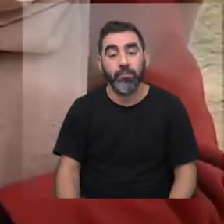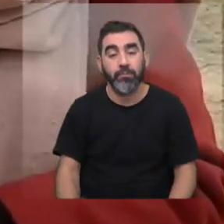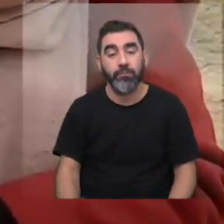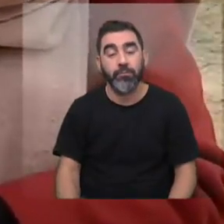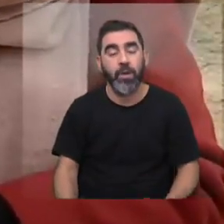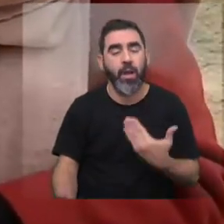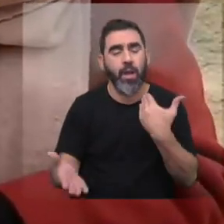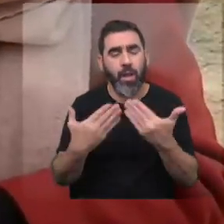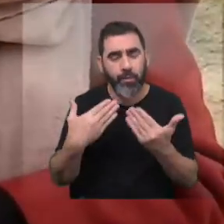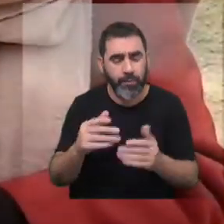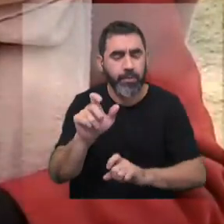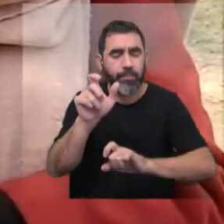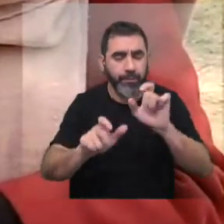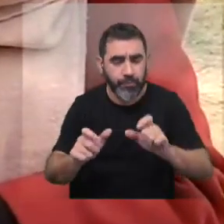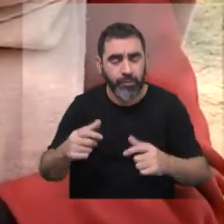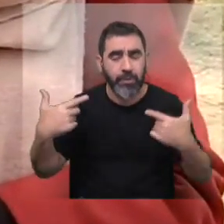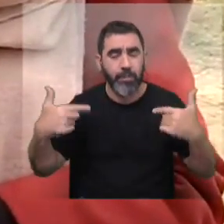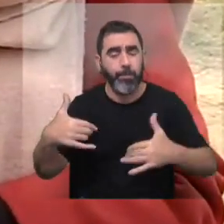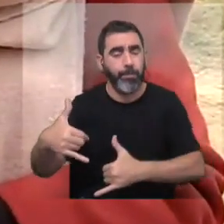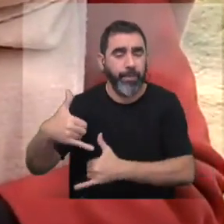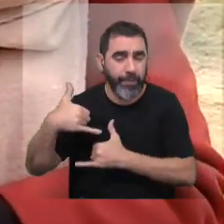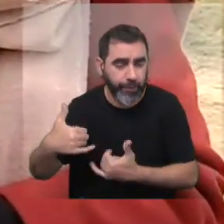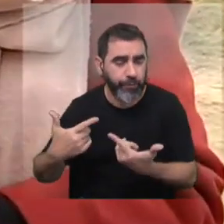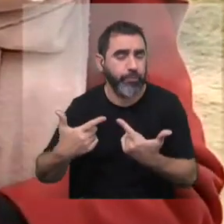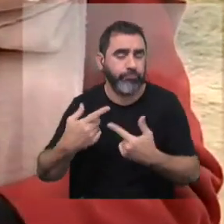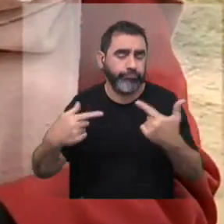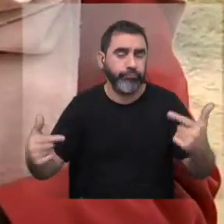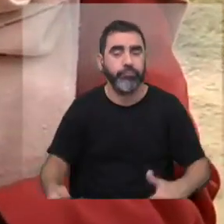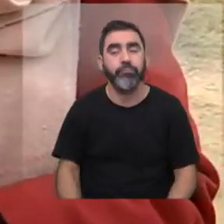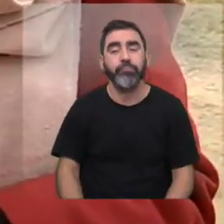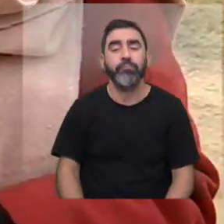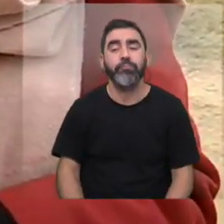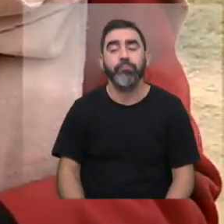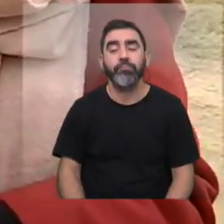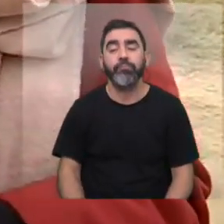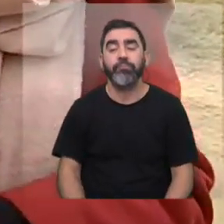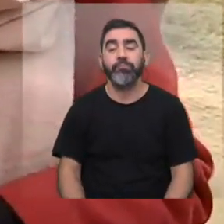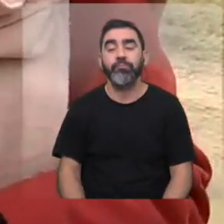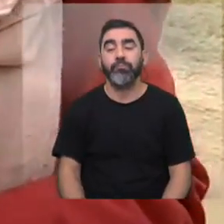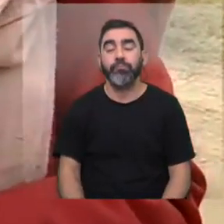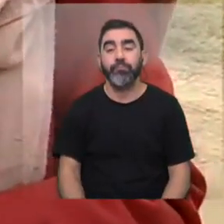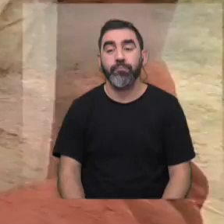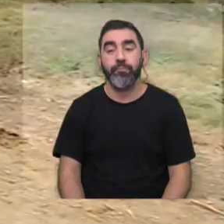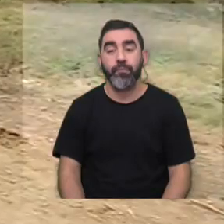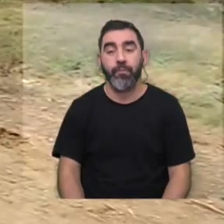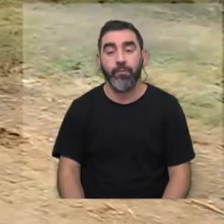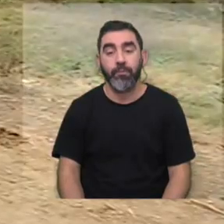estado hablando con el ministro ctin debat por ejemplo Juliana adelante ahora sí te recibimos con mucho